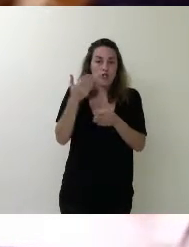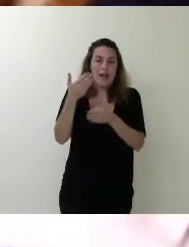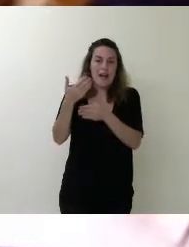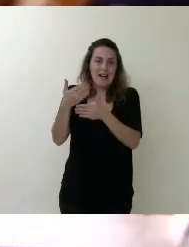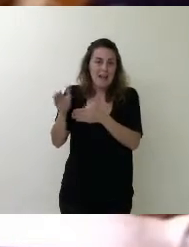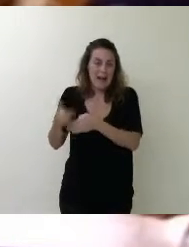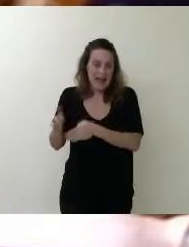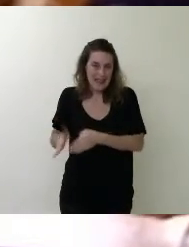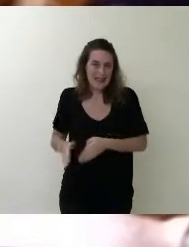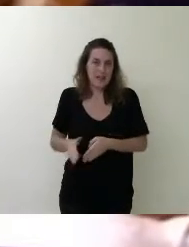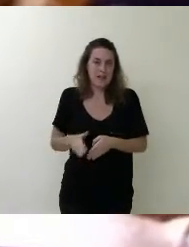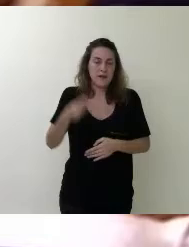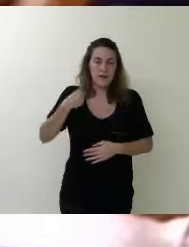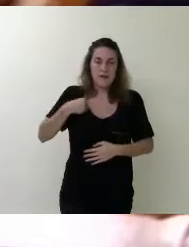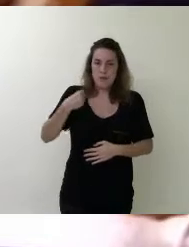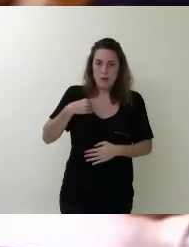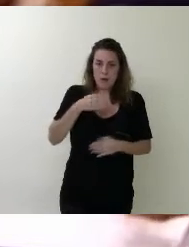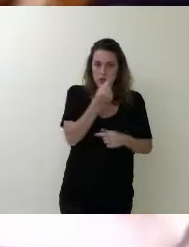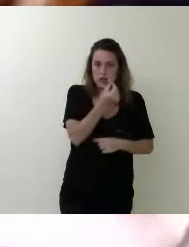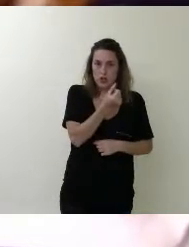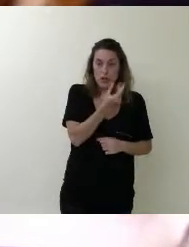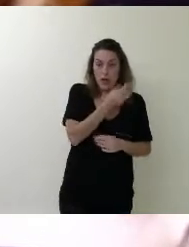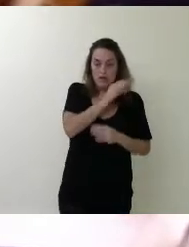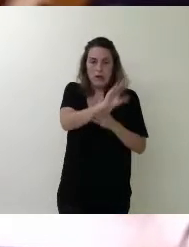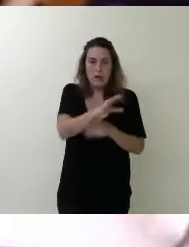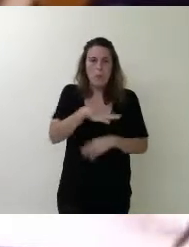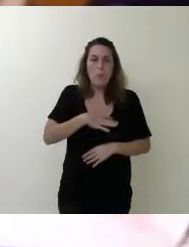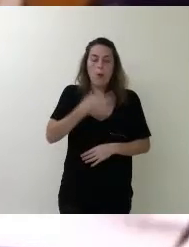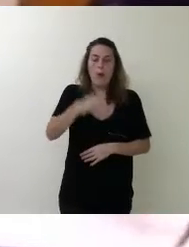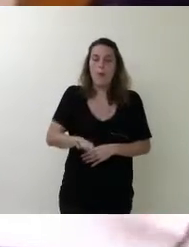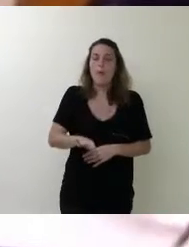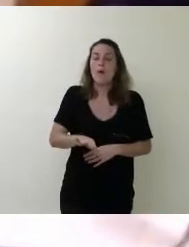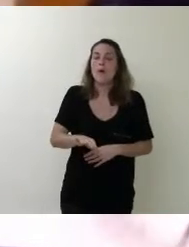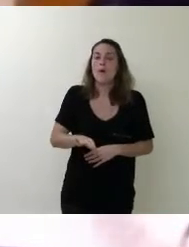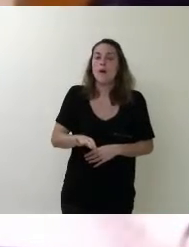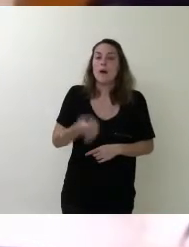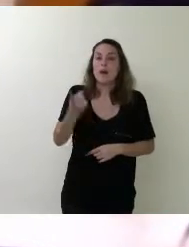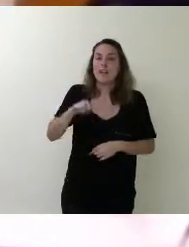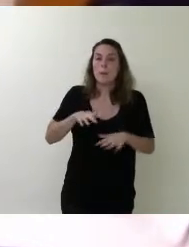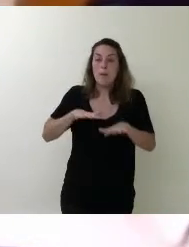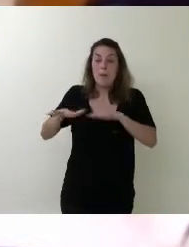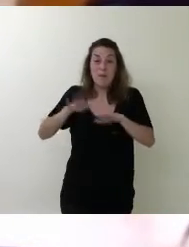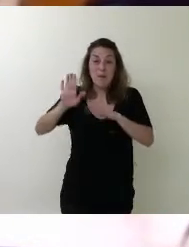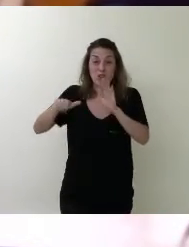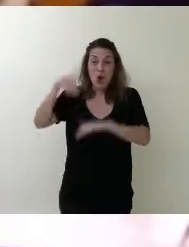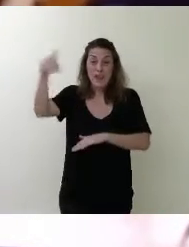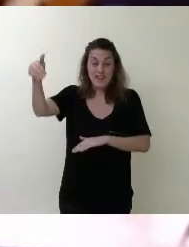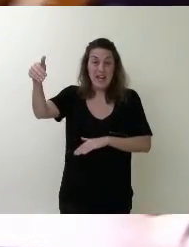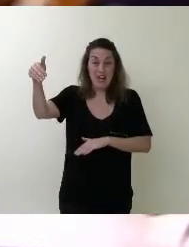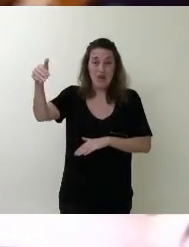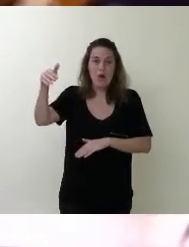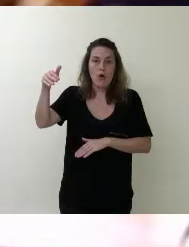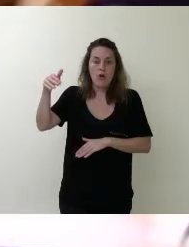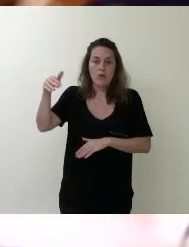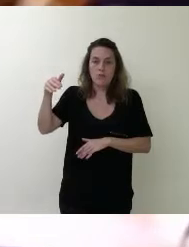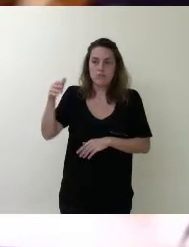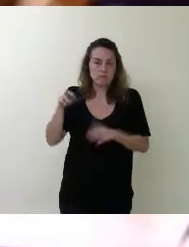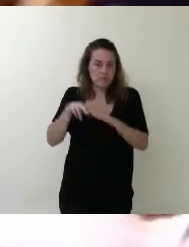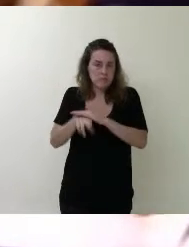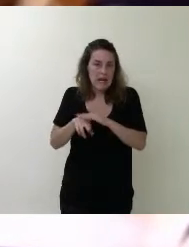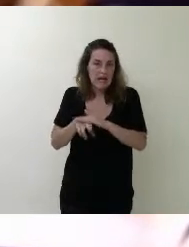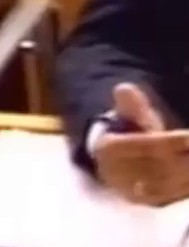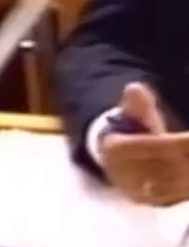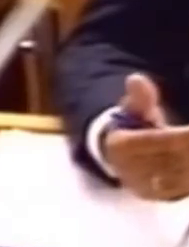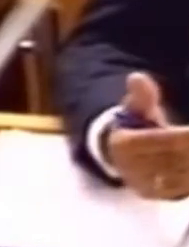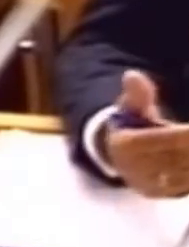expediente. Al margen de esos 40 de utilización de remanente, hay 5 millones más de movimientos internos de recursos de las